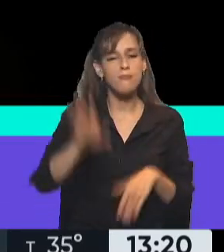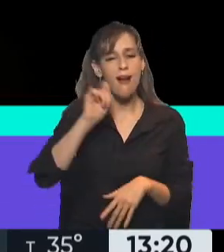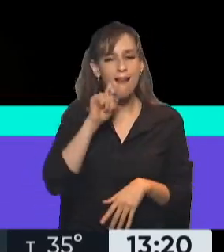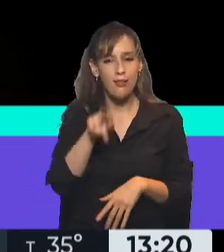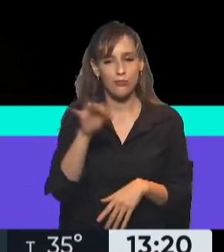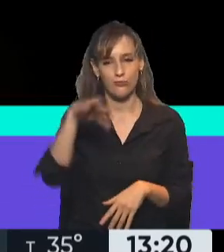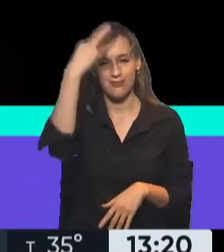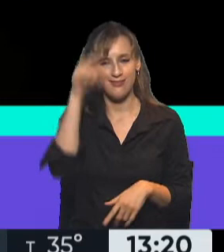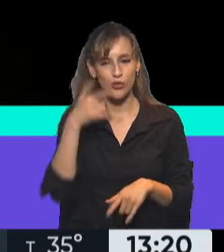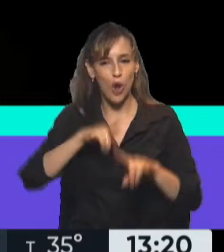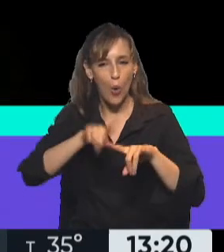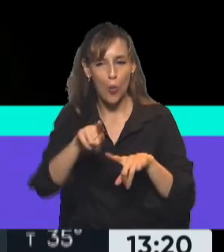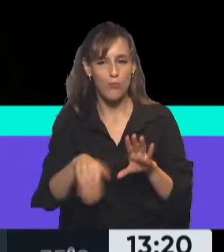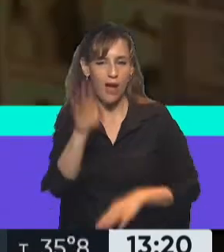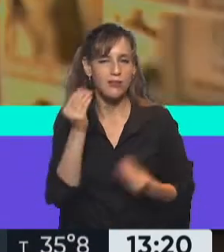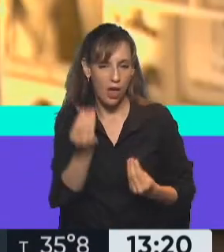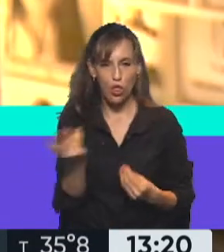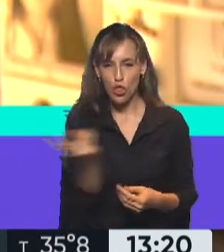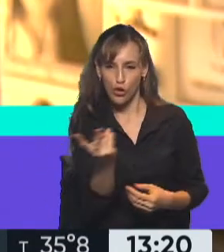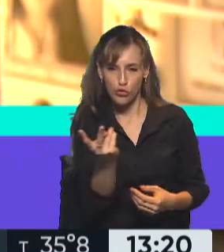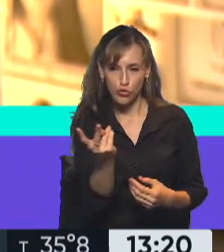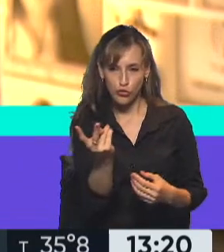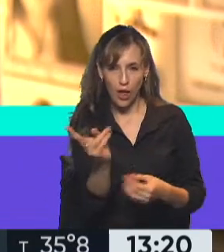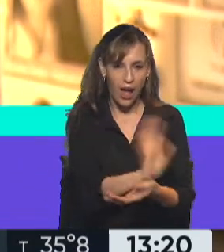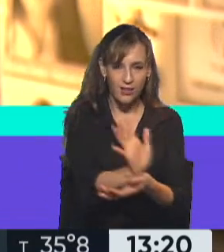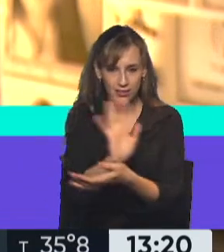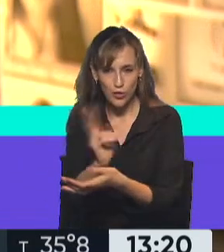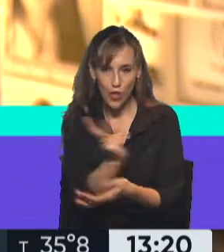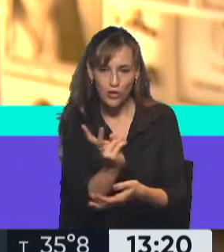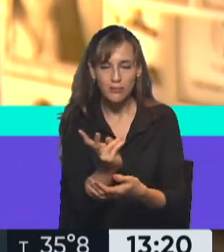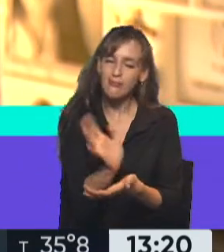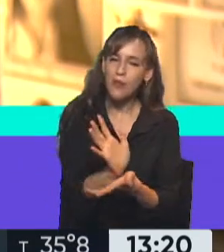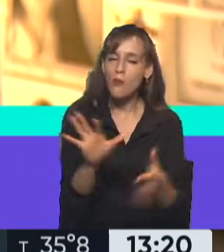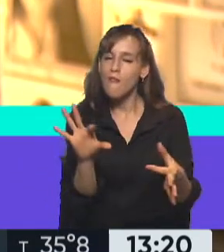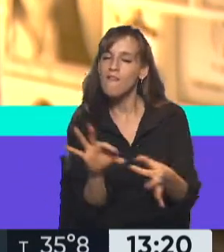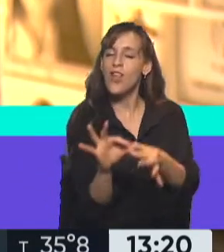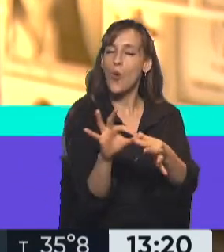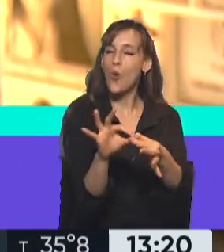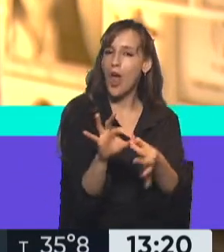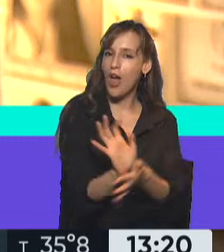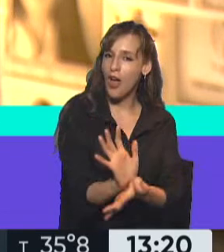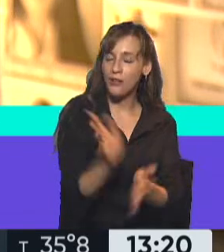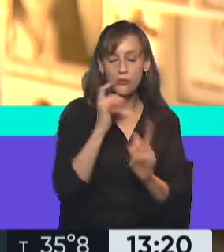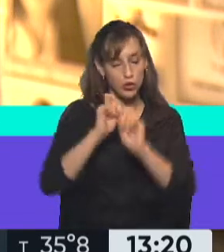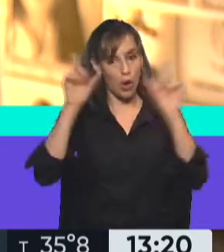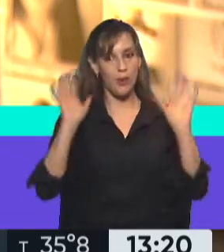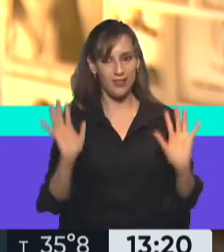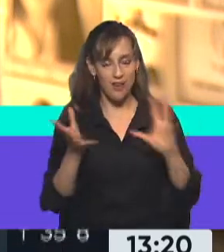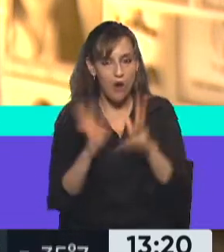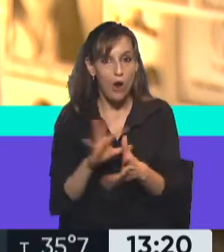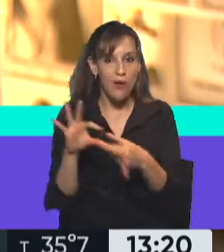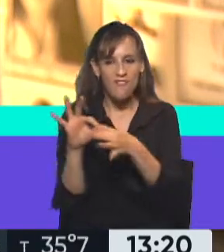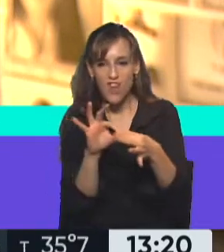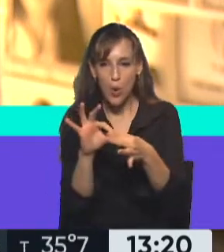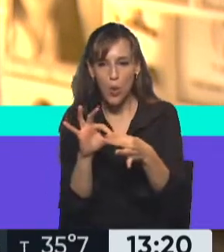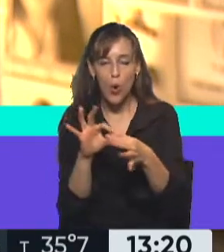el vínculo. Gracias. Que tienen Karina y Rina, porque es un poco una sorpresa, como la manera de vincularse no es